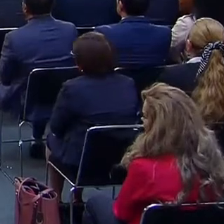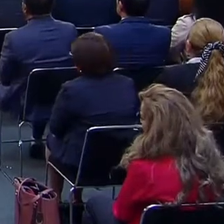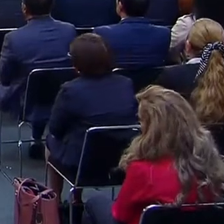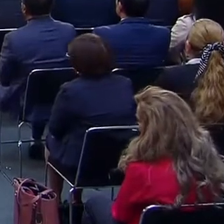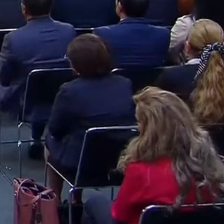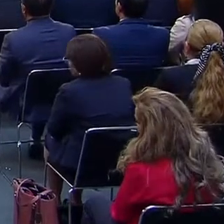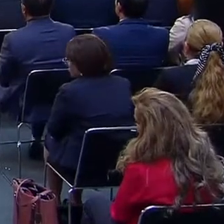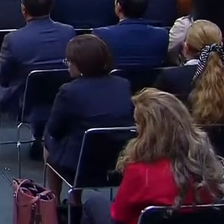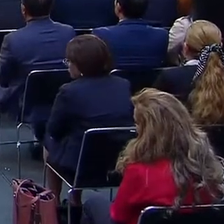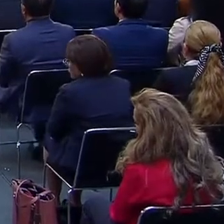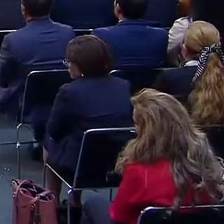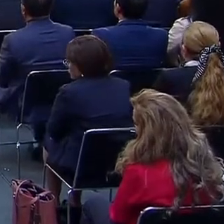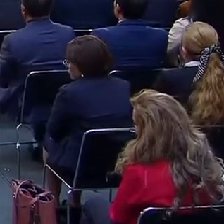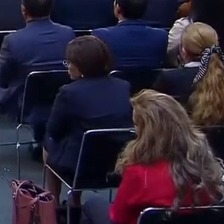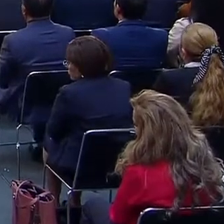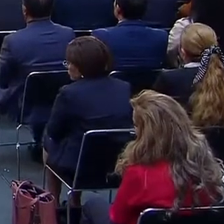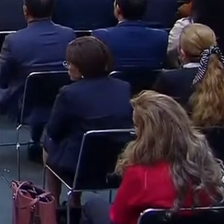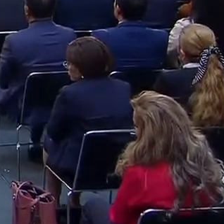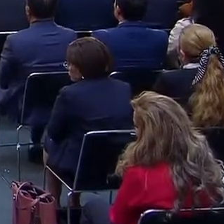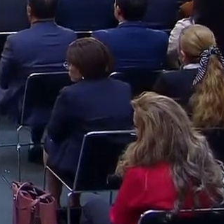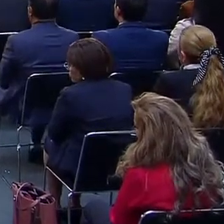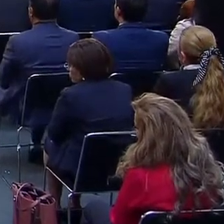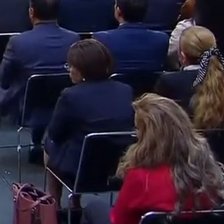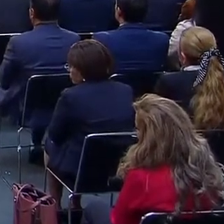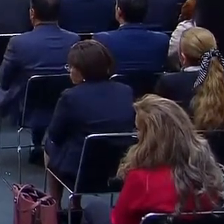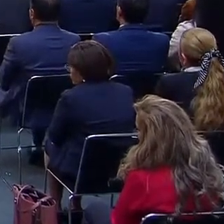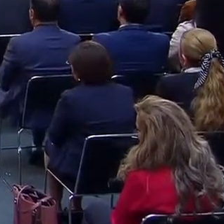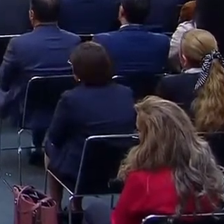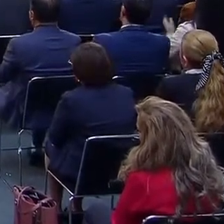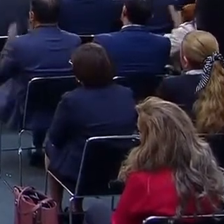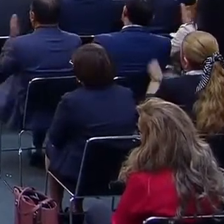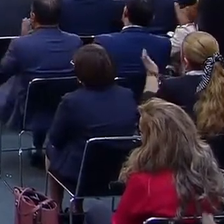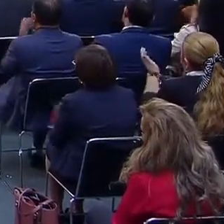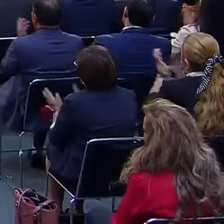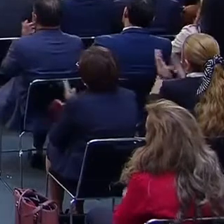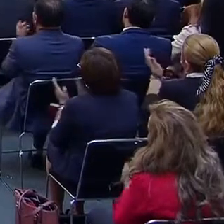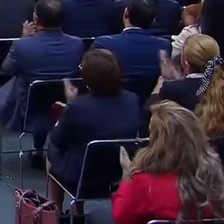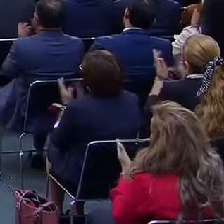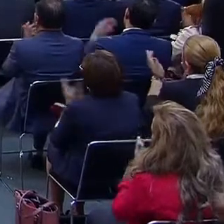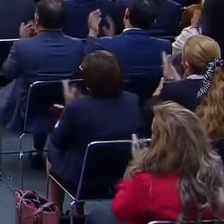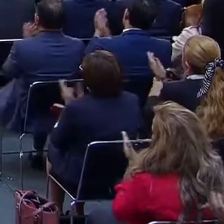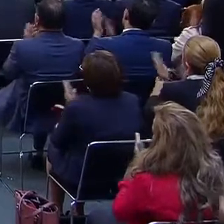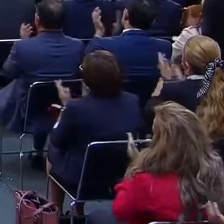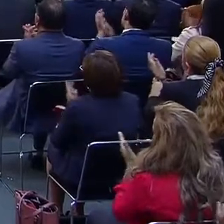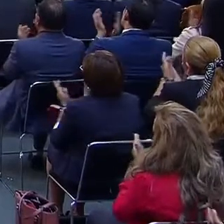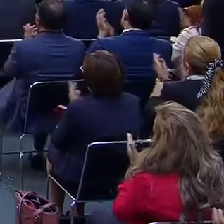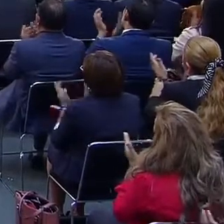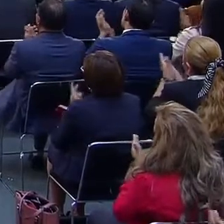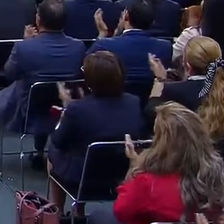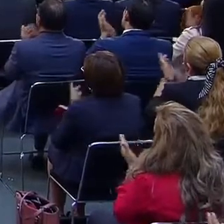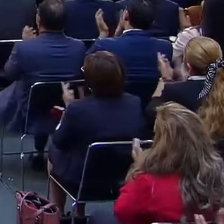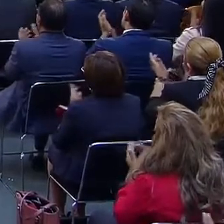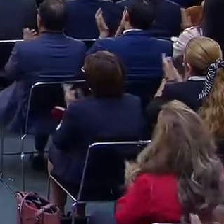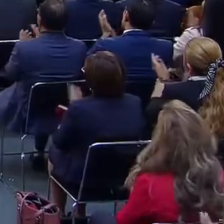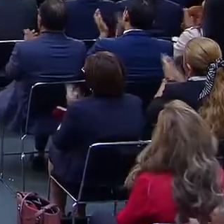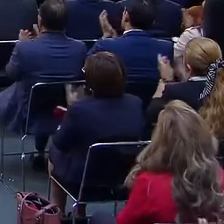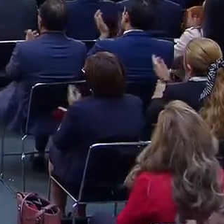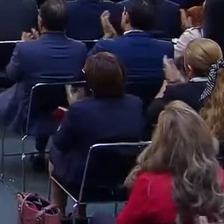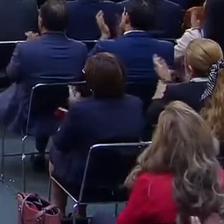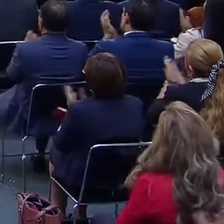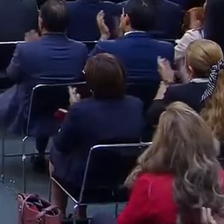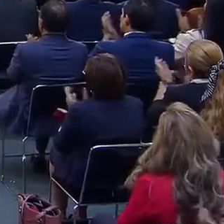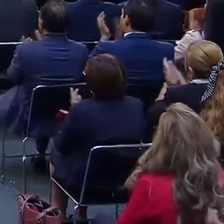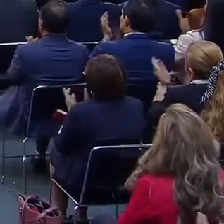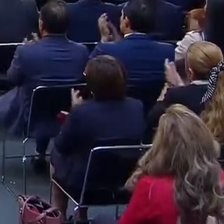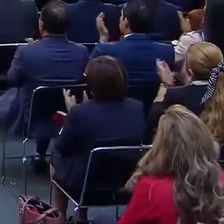Diputado Alberto Anaya Gutiérrez, coordinador del Grupo Parlamentario del Partido del Trabajo de la 65 Legislatura de la Cámara